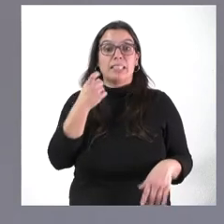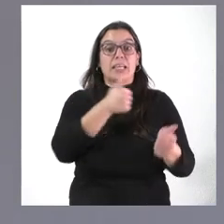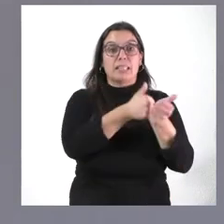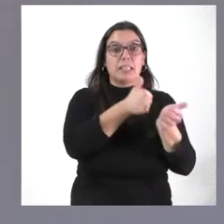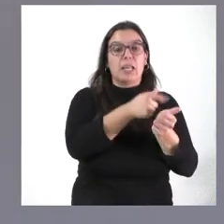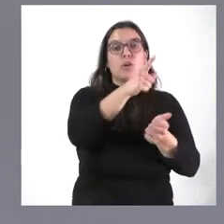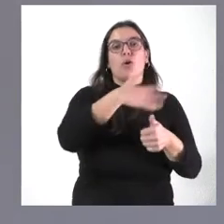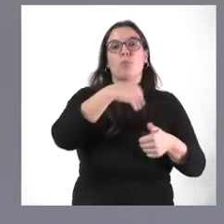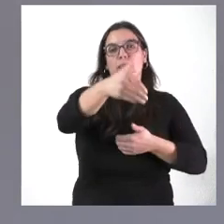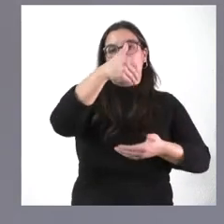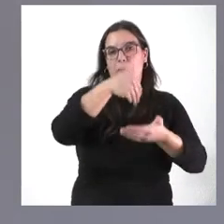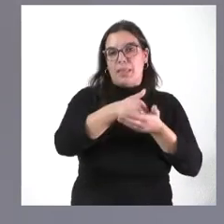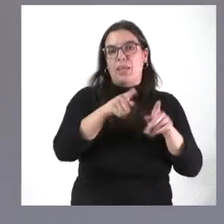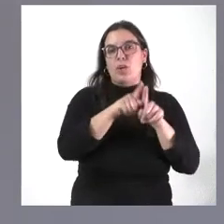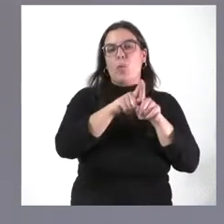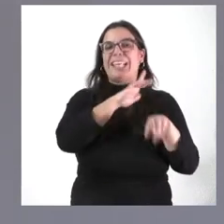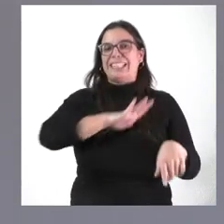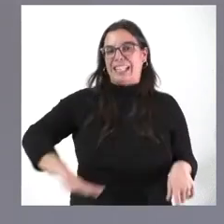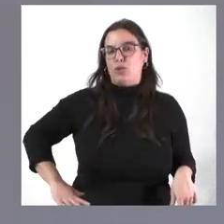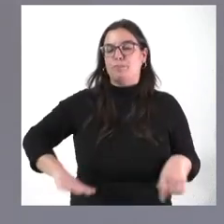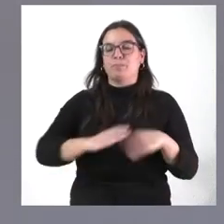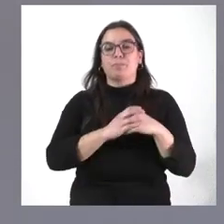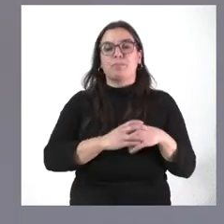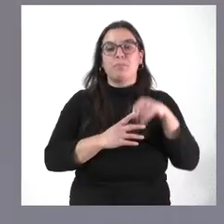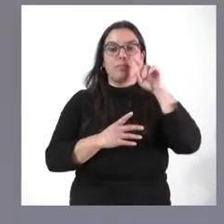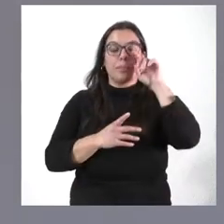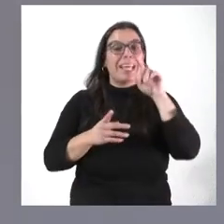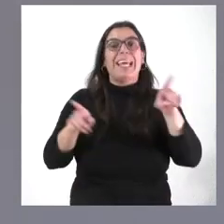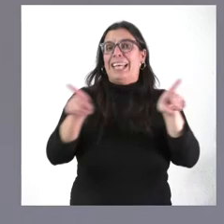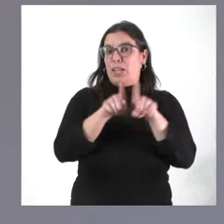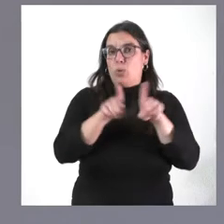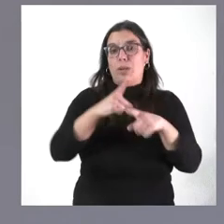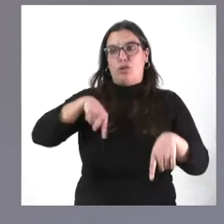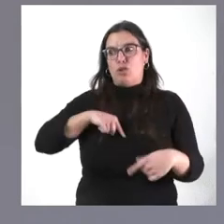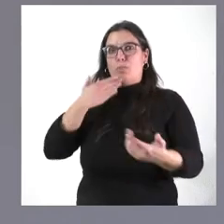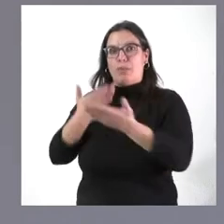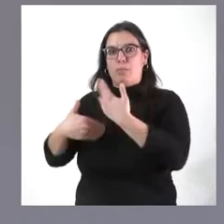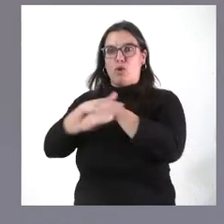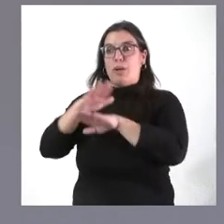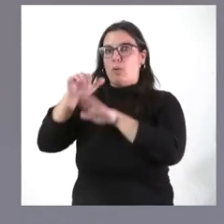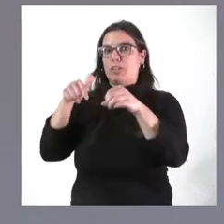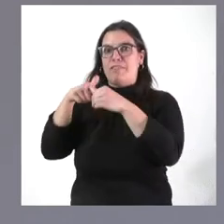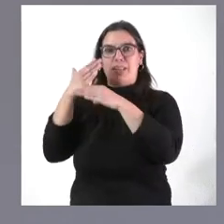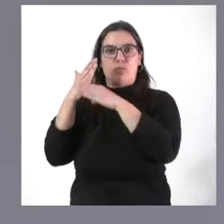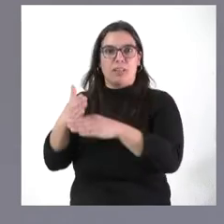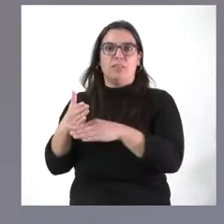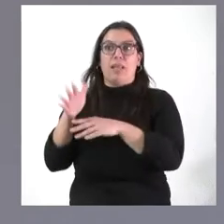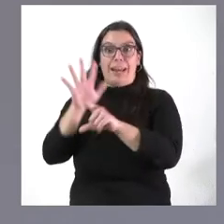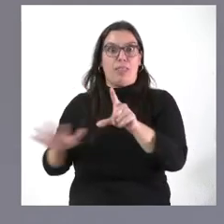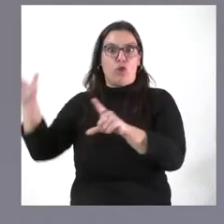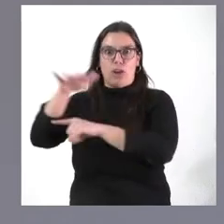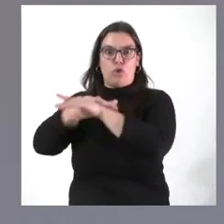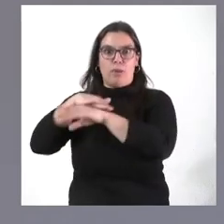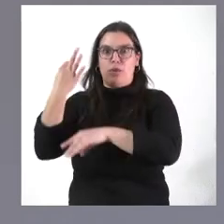solicitar en la categoría de personal interino en todo caso nosotros seguimos pidiendo la siguiente plazas de convocatorias en el ámbito nacional para resolver este problema